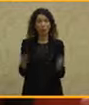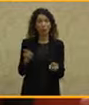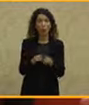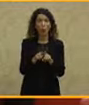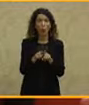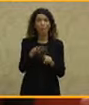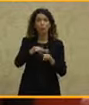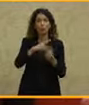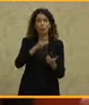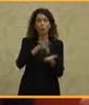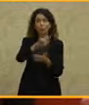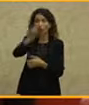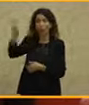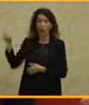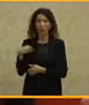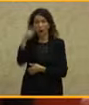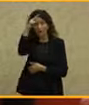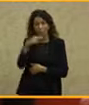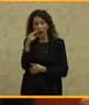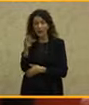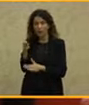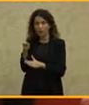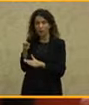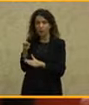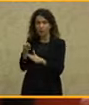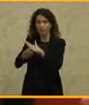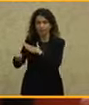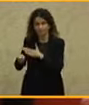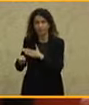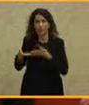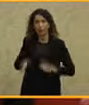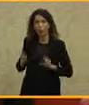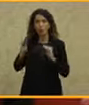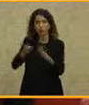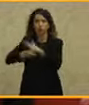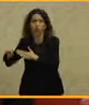con otros casos en los que los padres habían sido atacados por sus hijos con esquizofrenia.